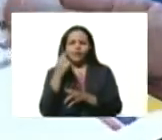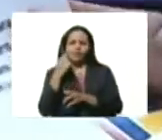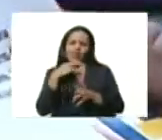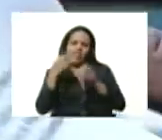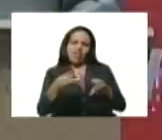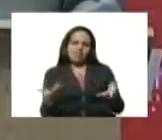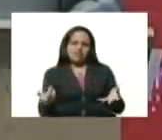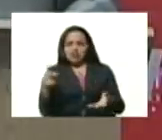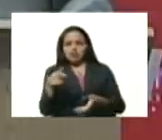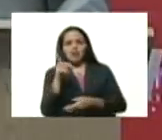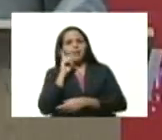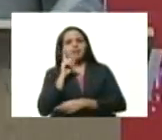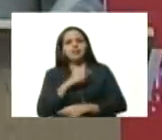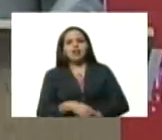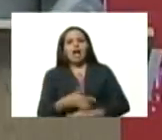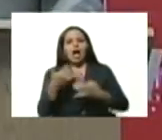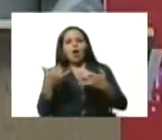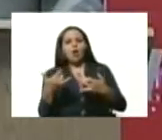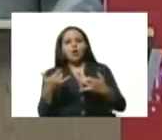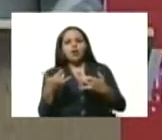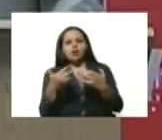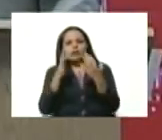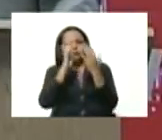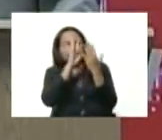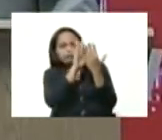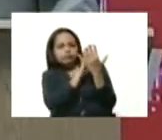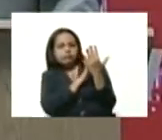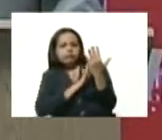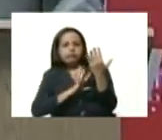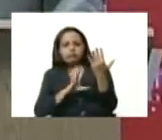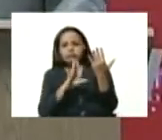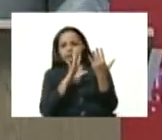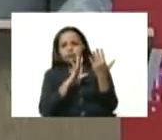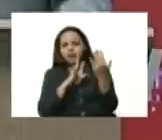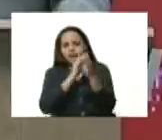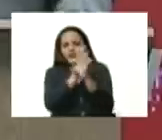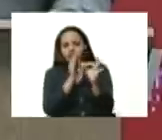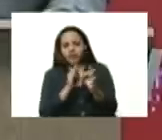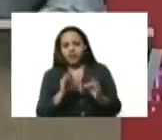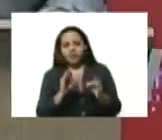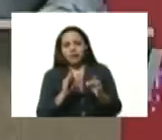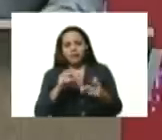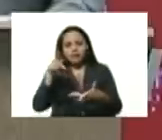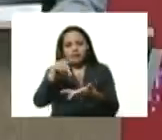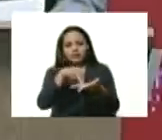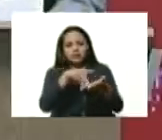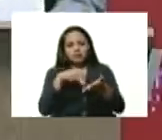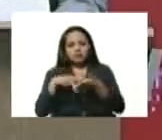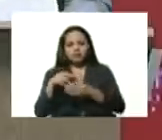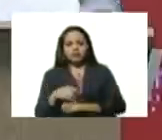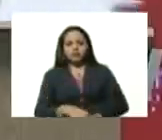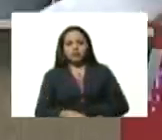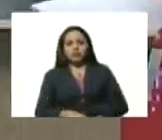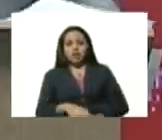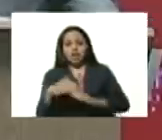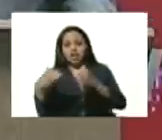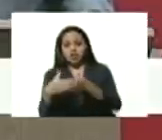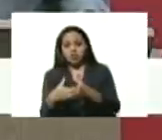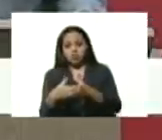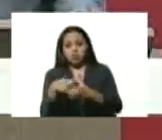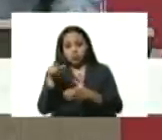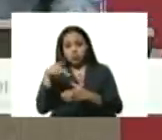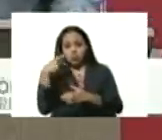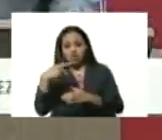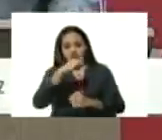que una sombra de cualquier forma de participación y posición política. Su partido está siendo abandonado de